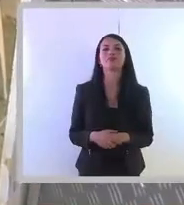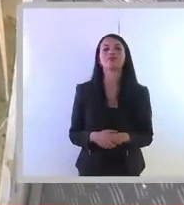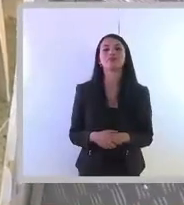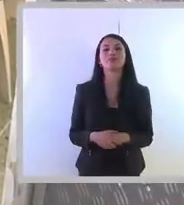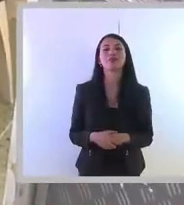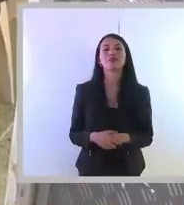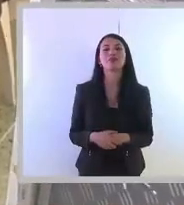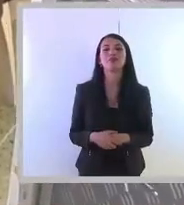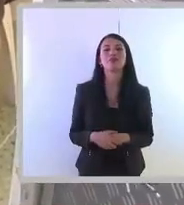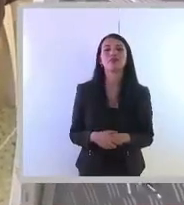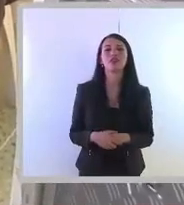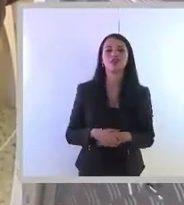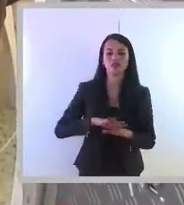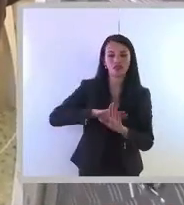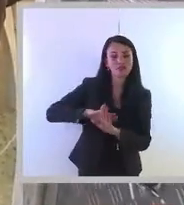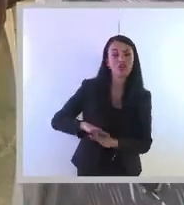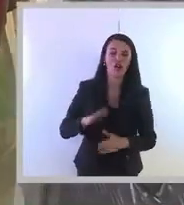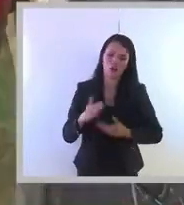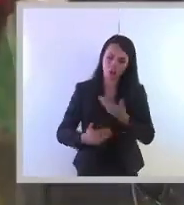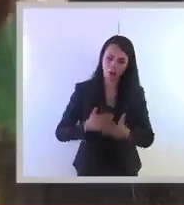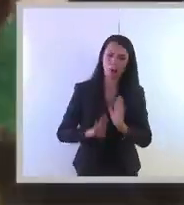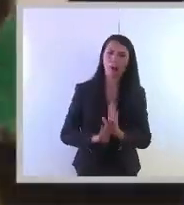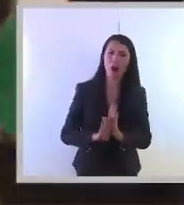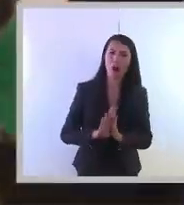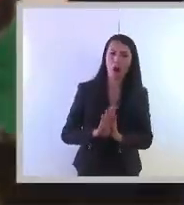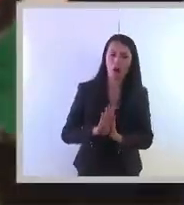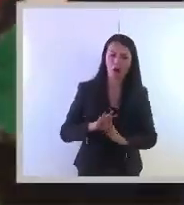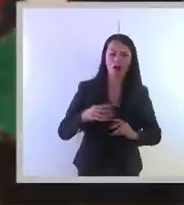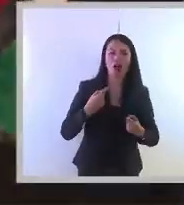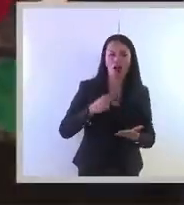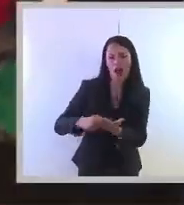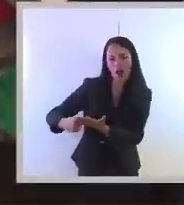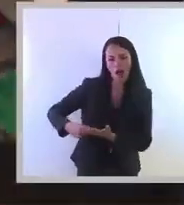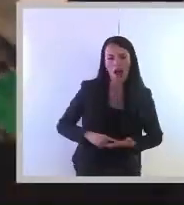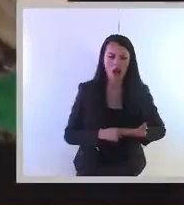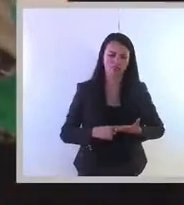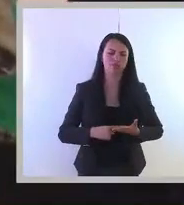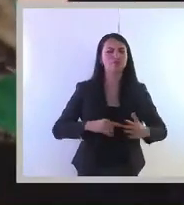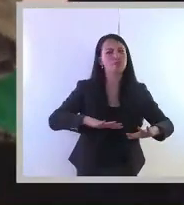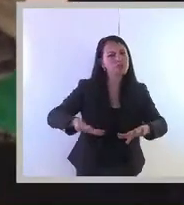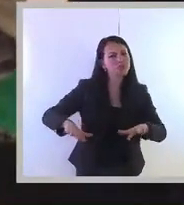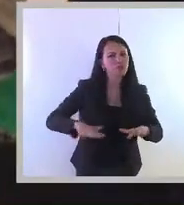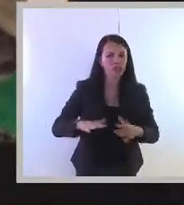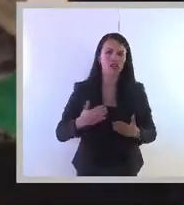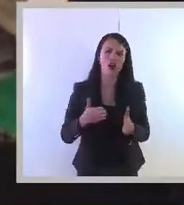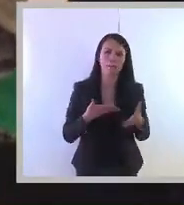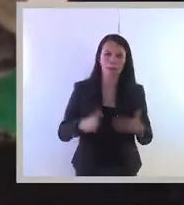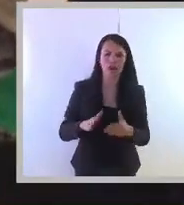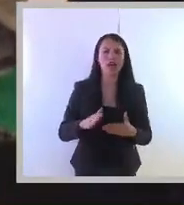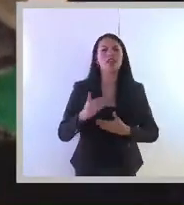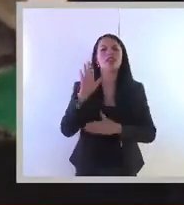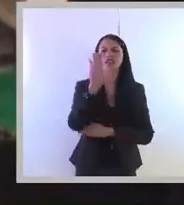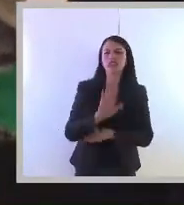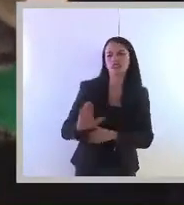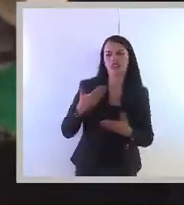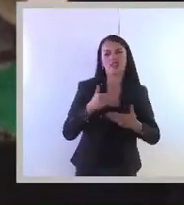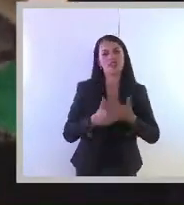Hemos también avanzado en esos diálogos regionales con el Plan Nacional de Desarrollo.